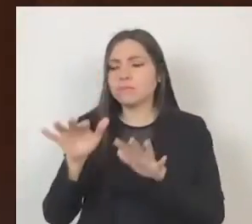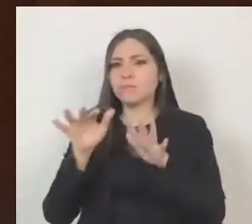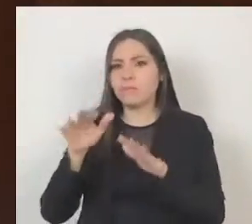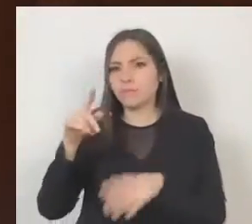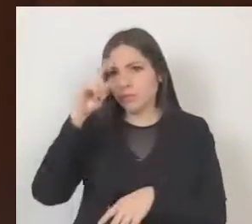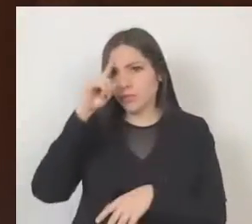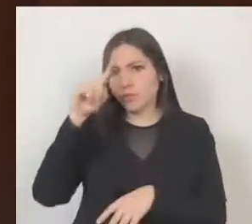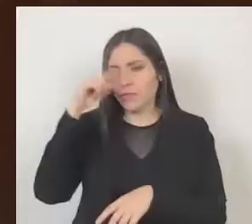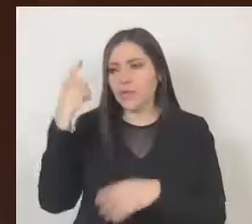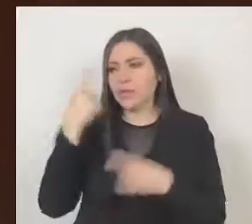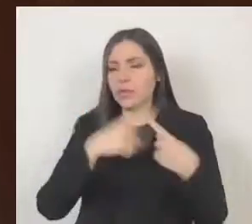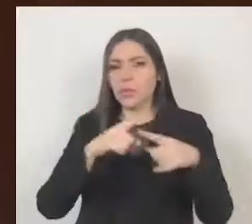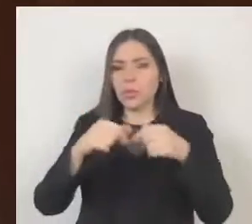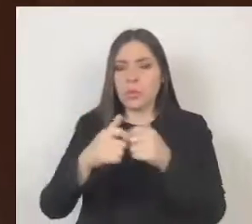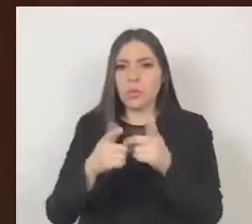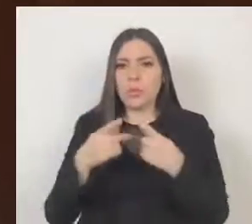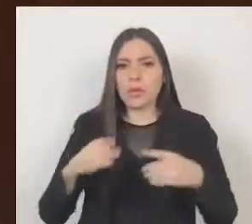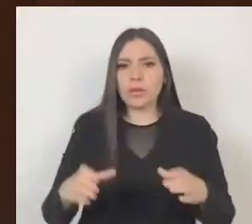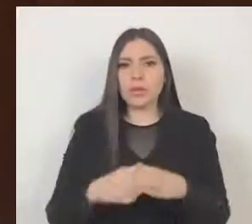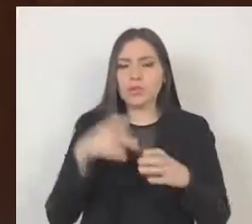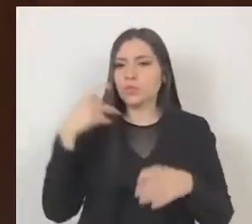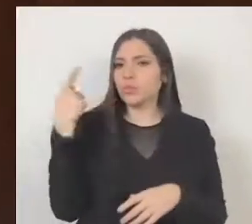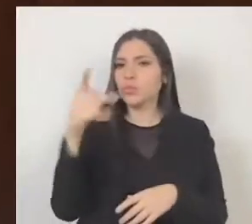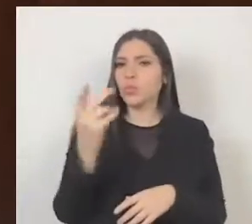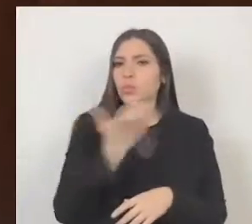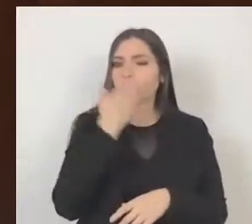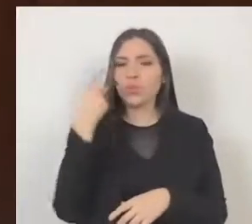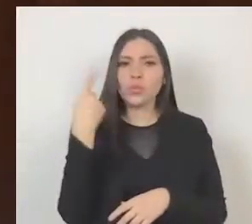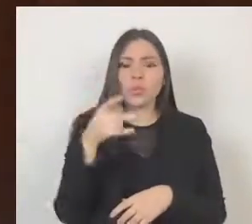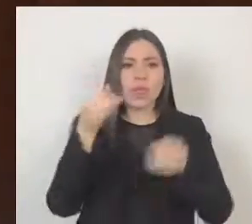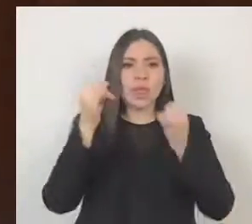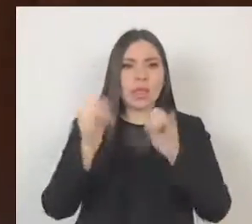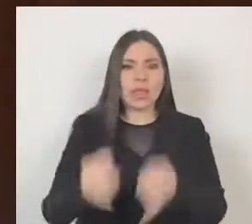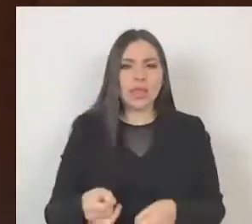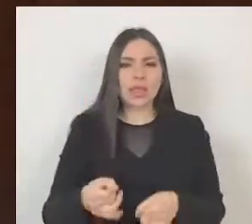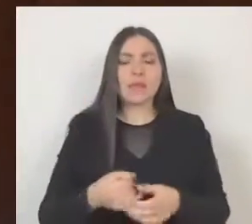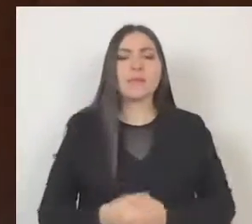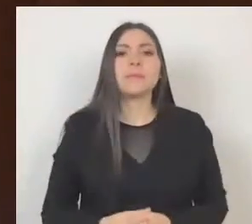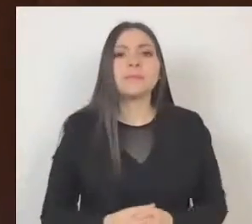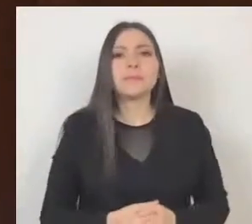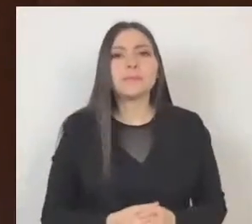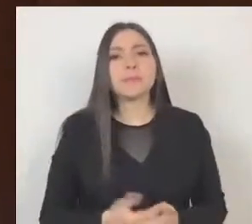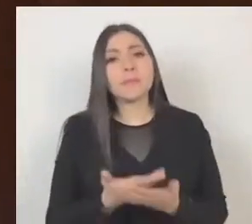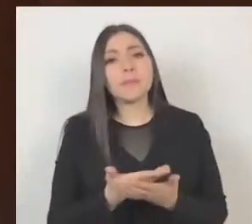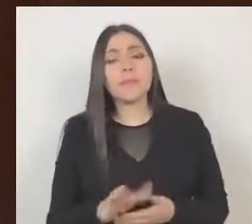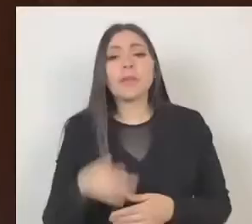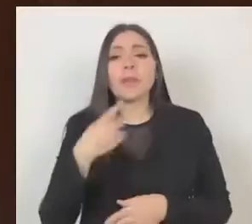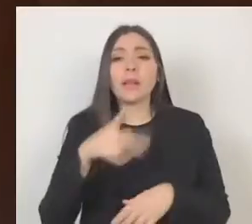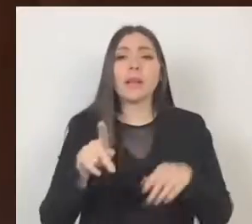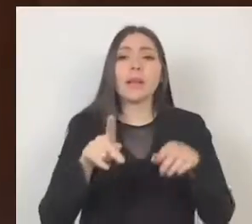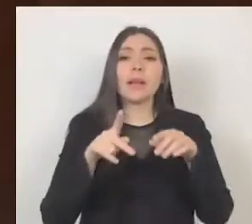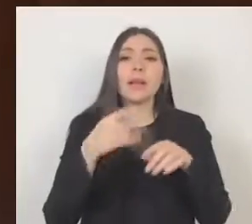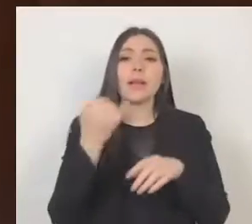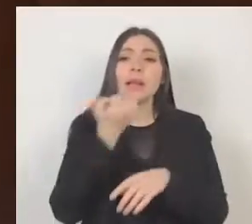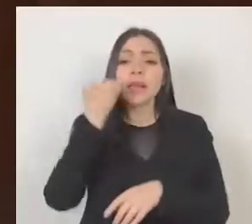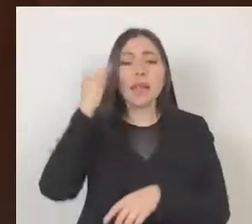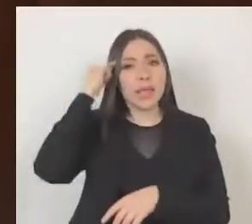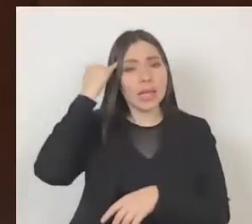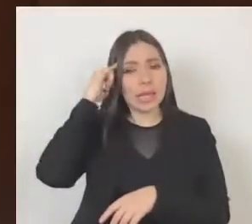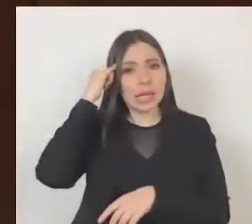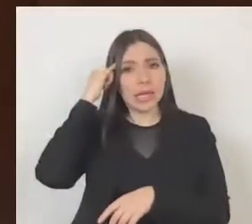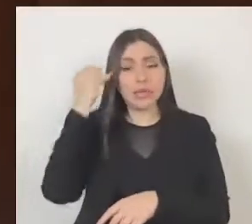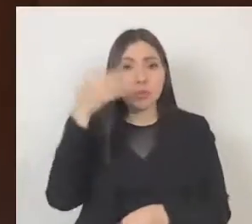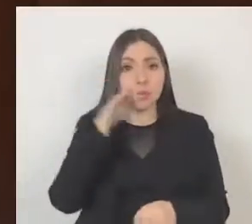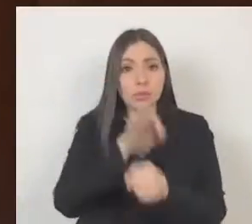grupo social. Aunado a ello, la protección de las lenguas indígenas es una de las aspiraciones